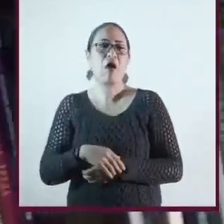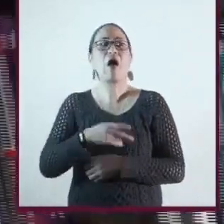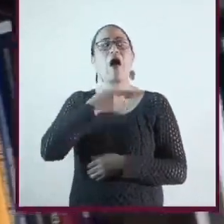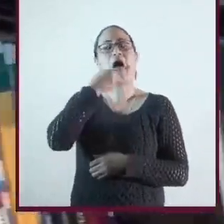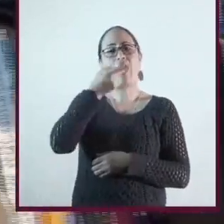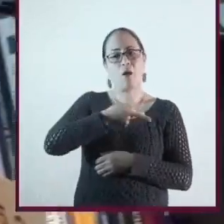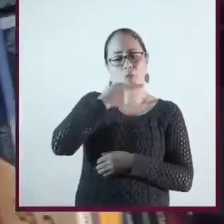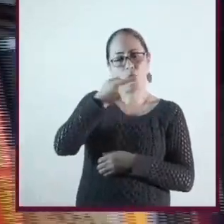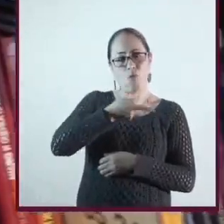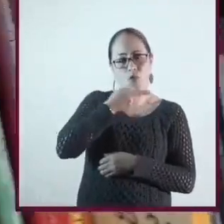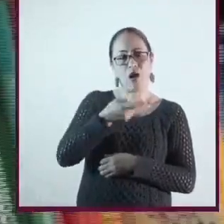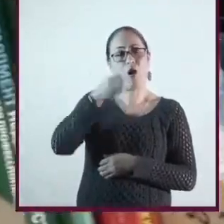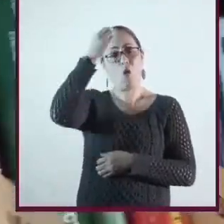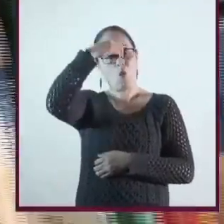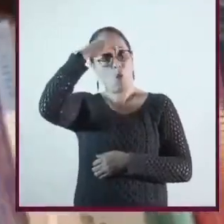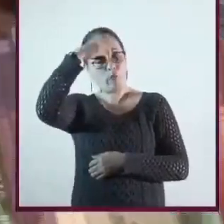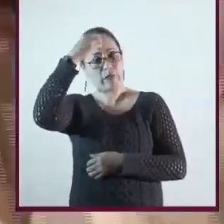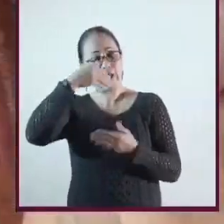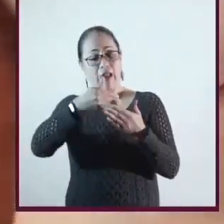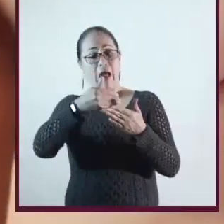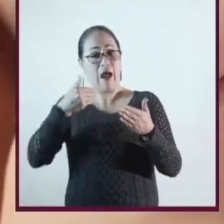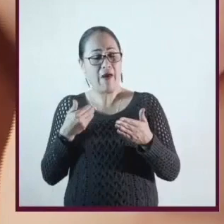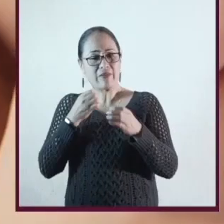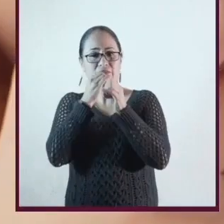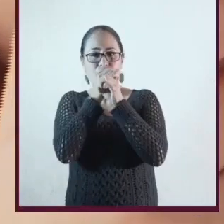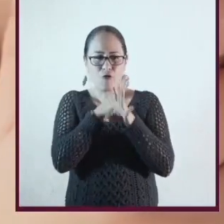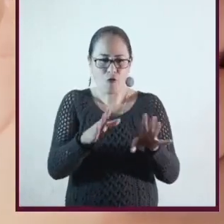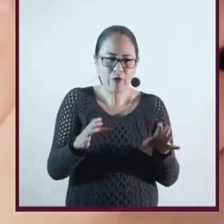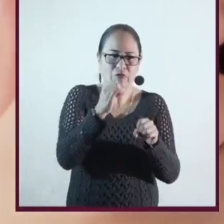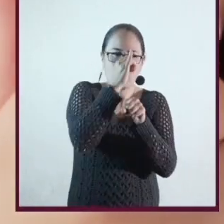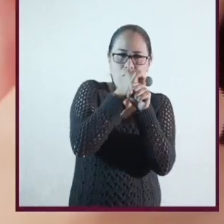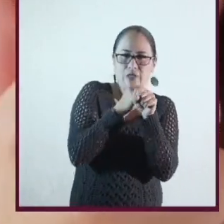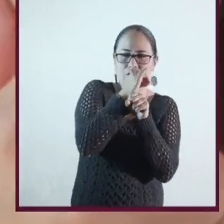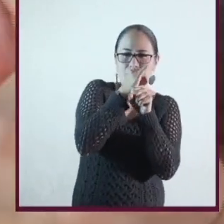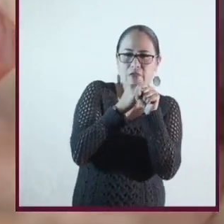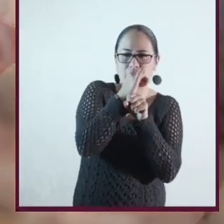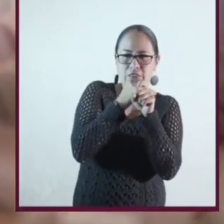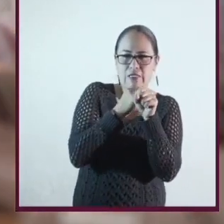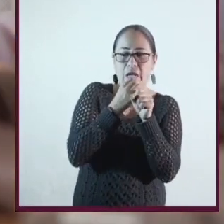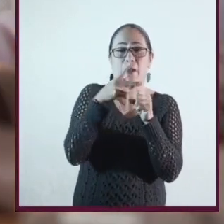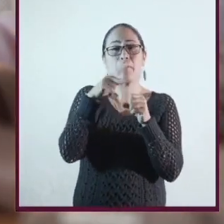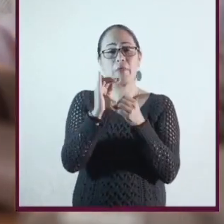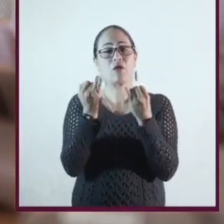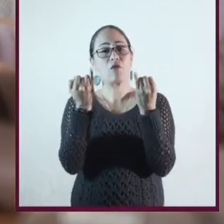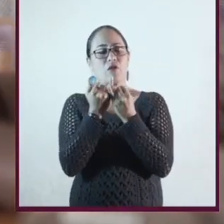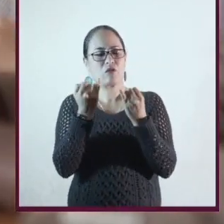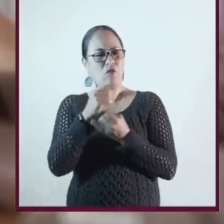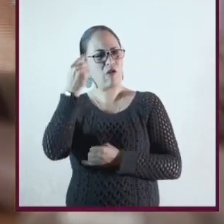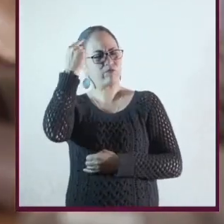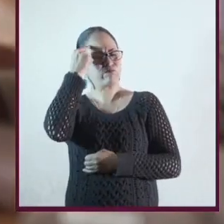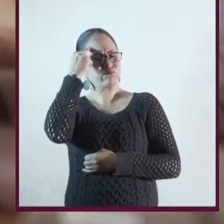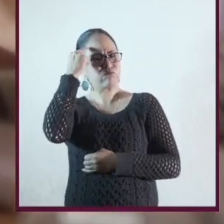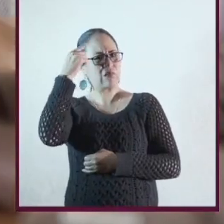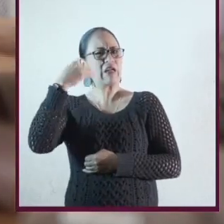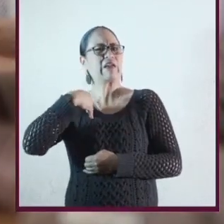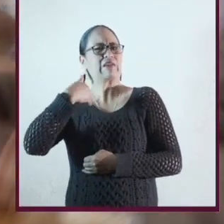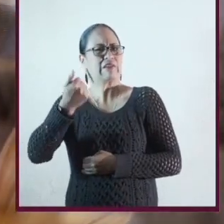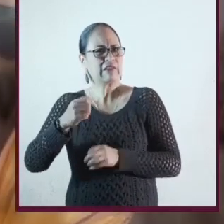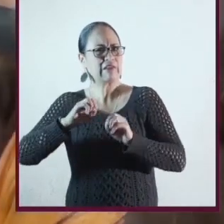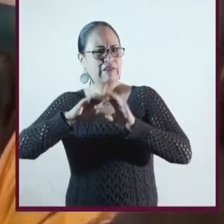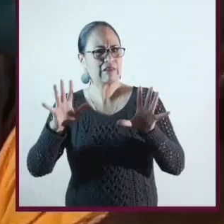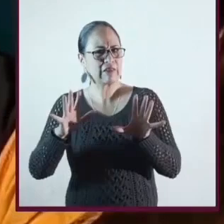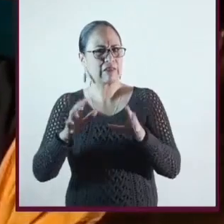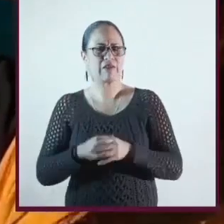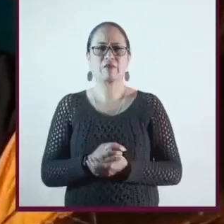es necesario estar bien informados y, además, tener criterios desarrollados de valoración. El conocimiento